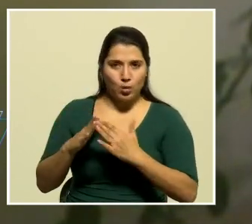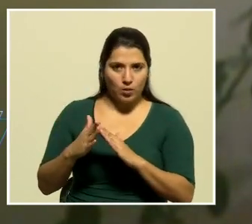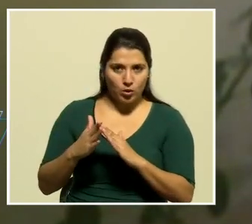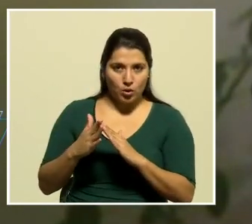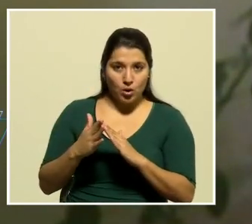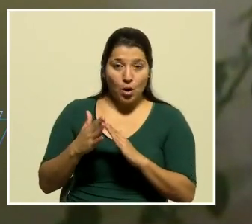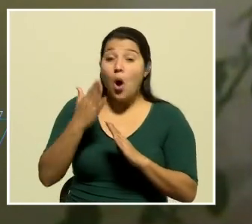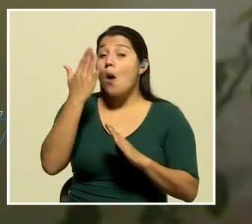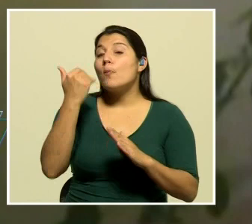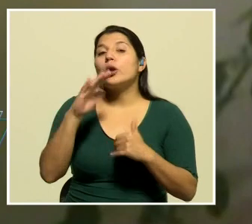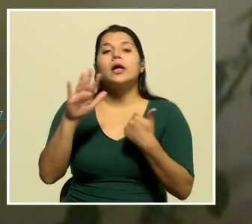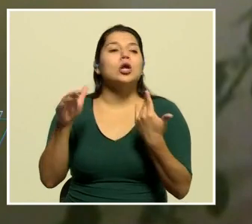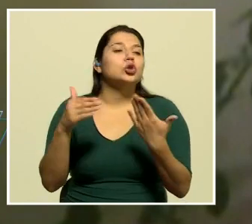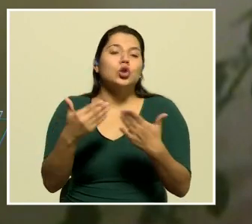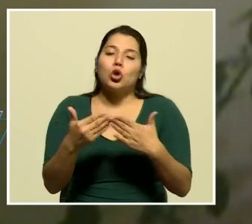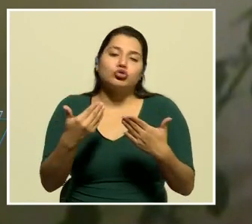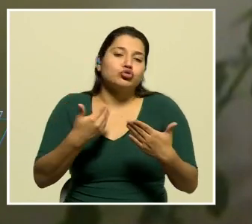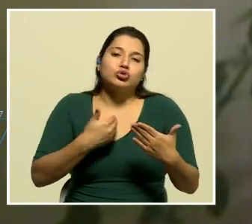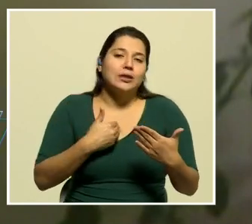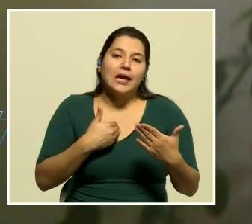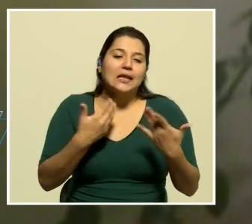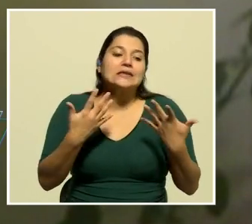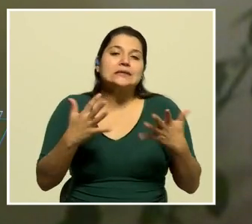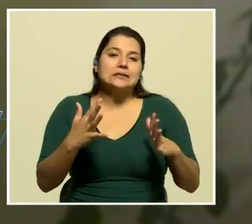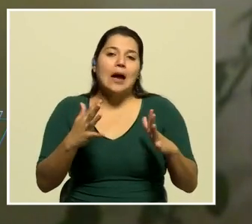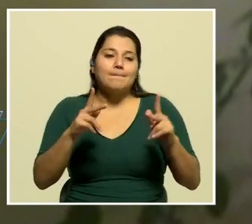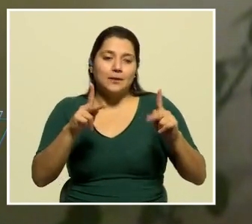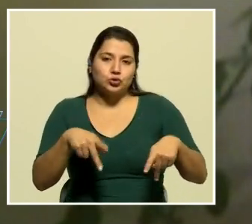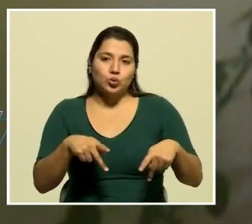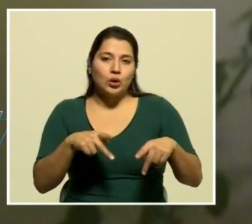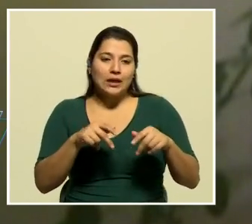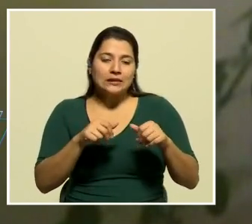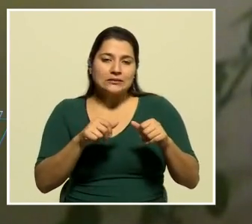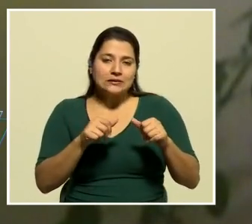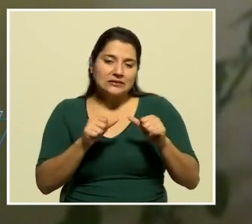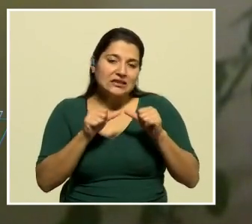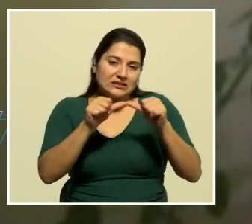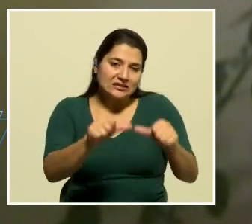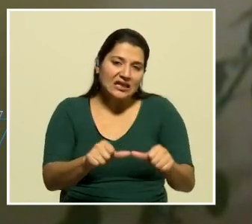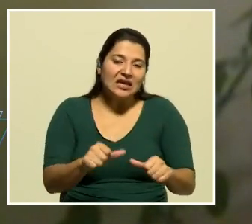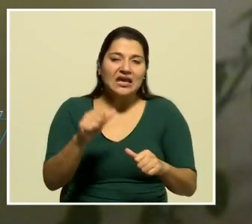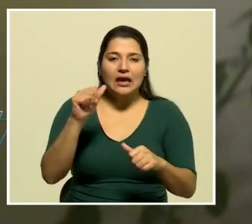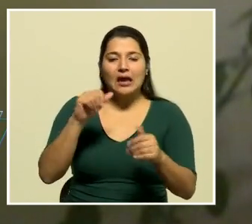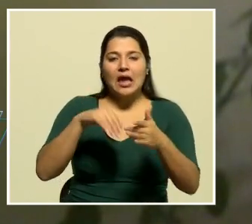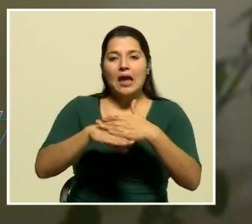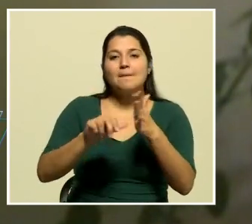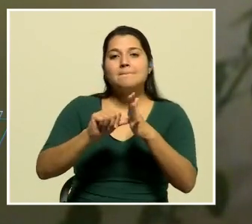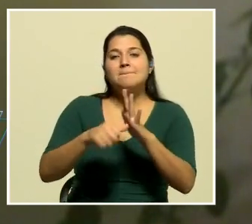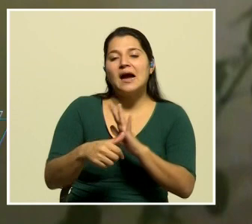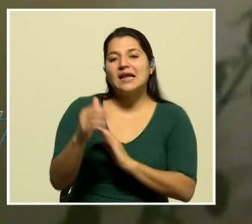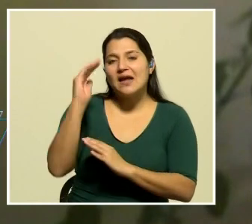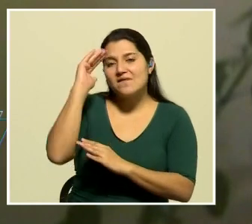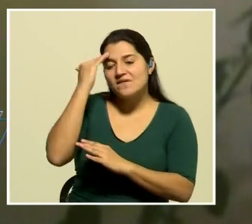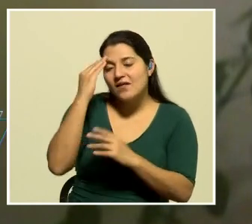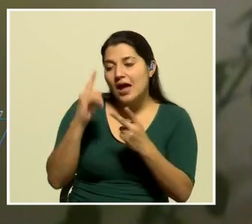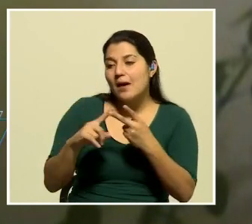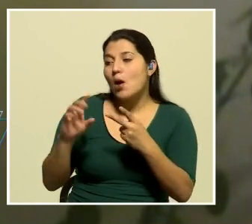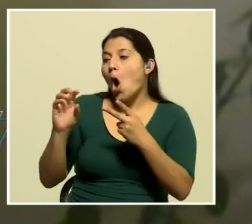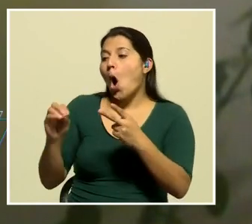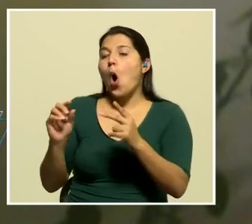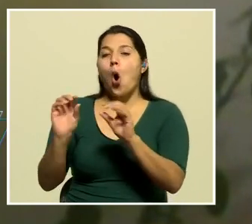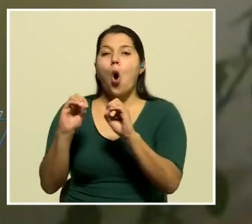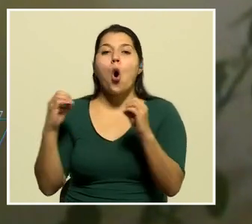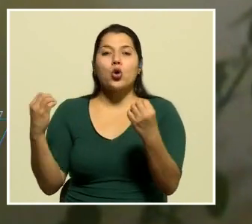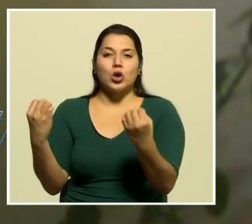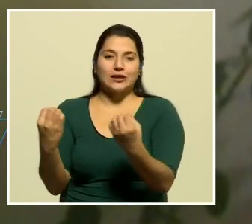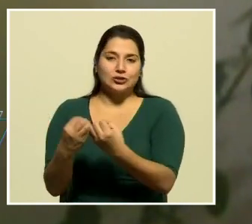un público, ¿verdad? Sean sitios en Facebook o sitios web ya constituidos, organizaciones